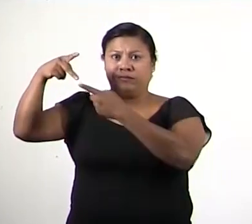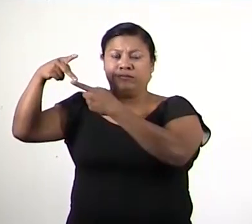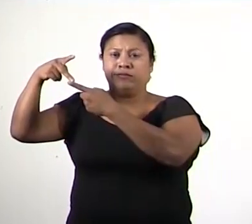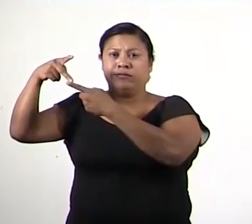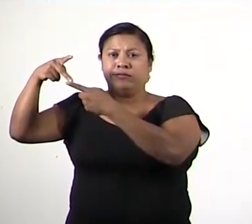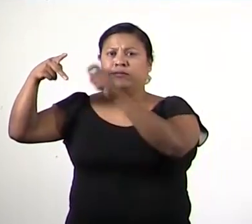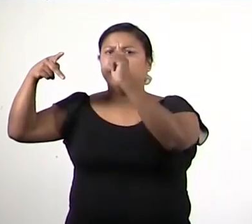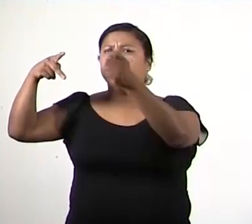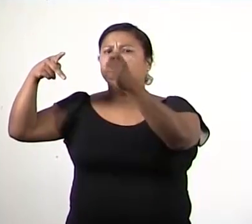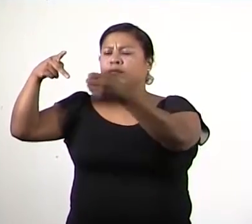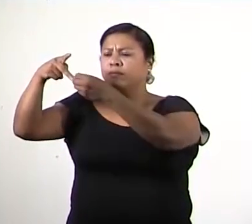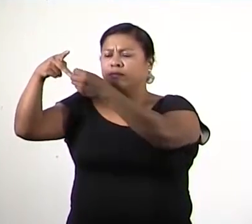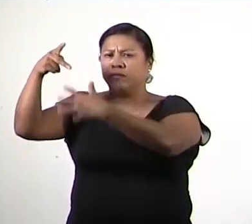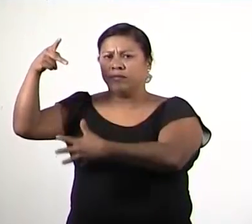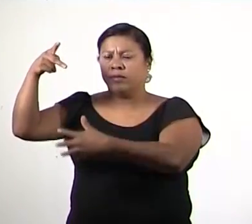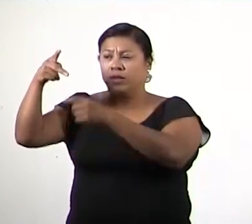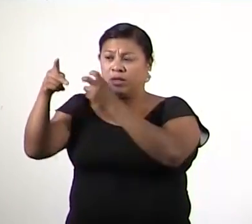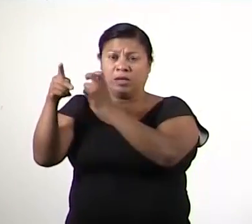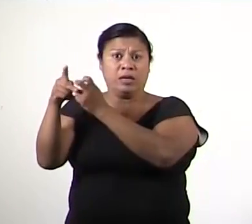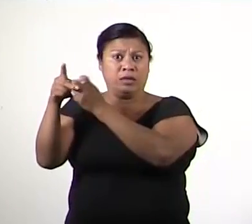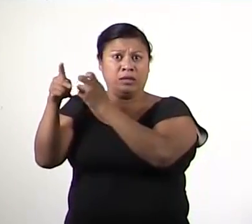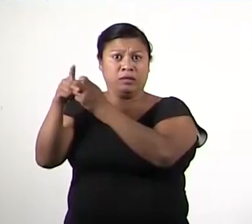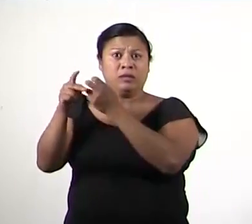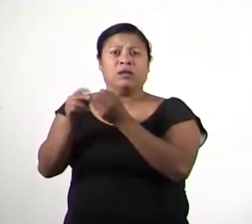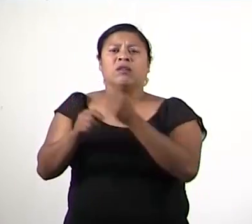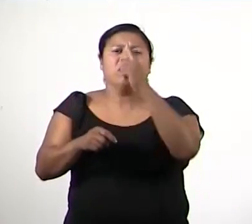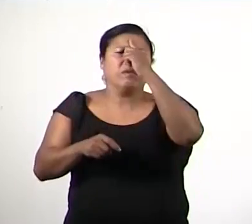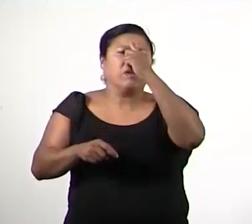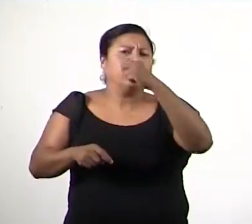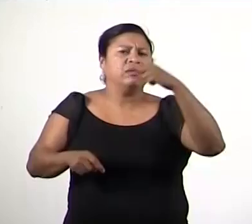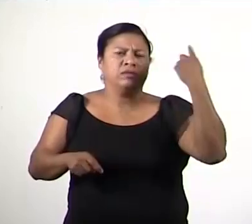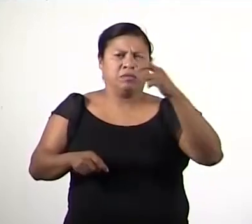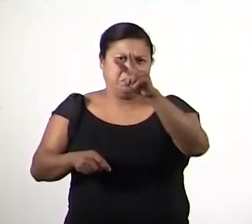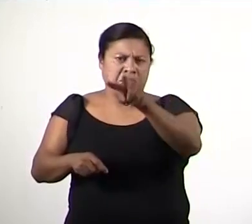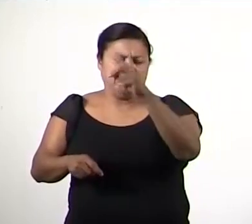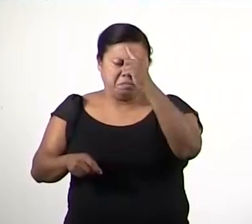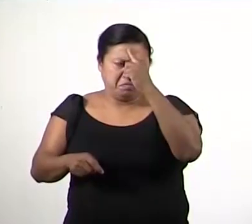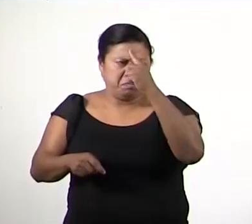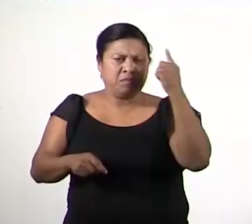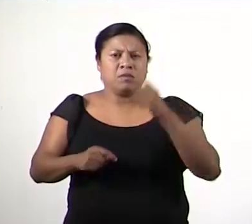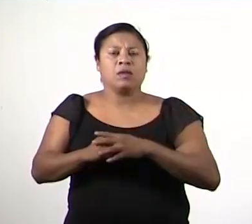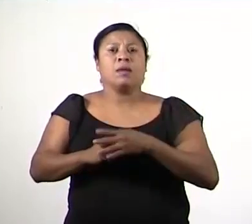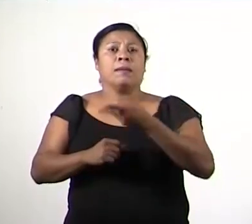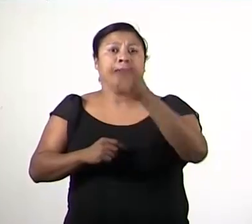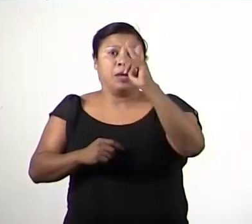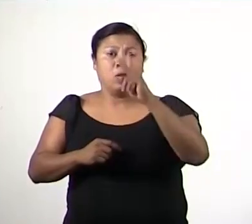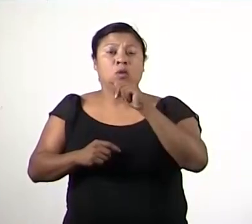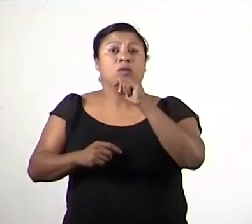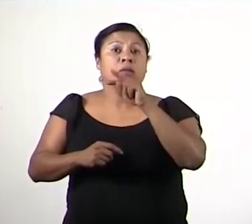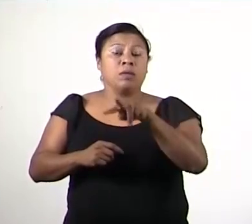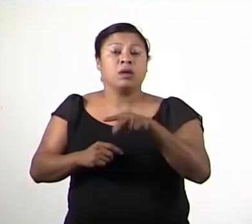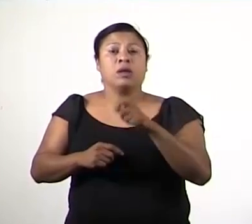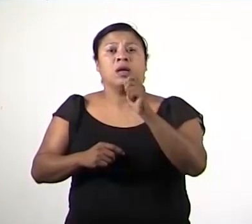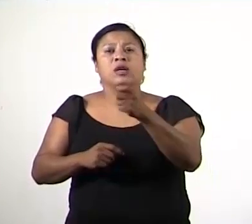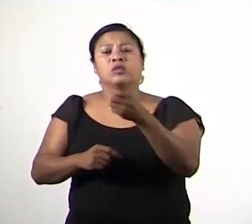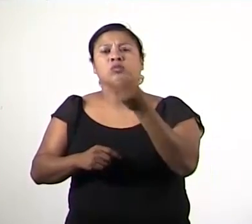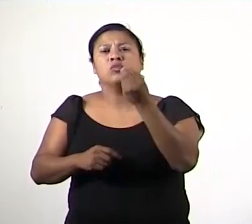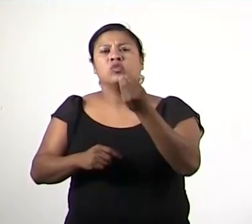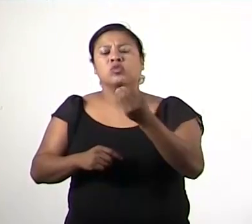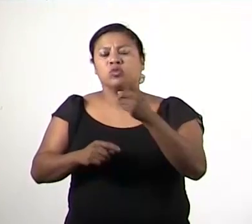es un paso sumamente sencillo, pero también implica de